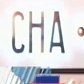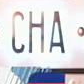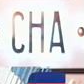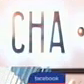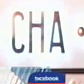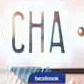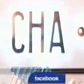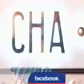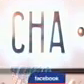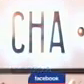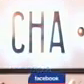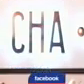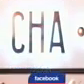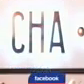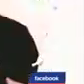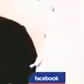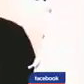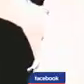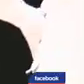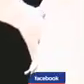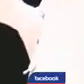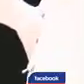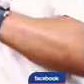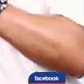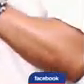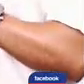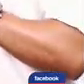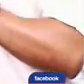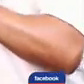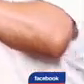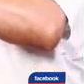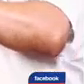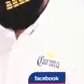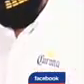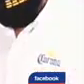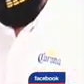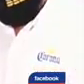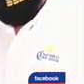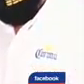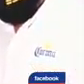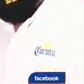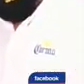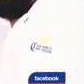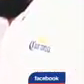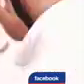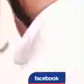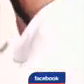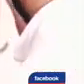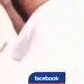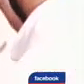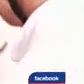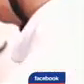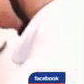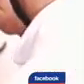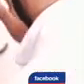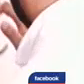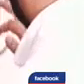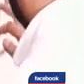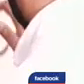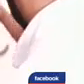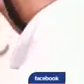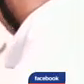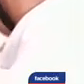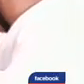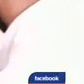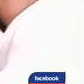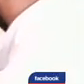esos puntos son canjeables por más productos. Si aún no eres usuario de BIS, Dennis Orantes, BDR de la Constancia, nos explica